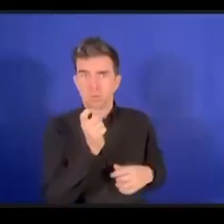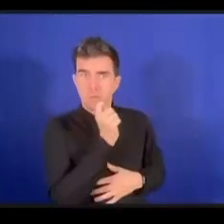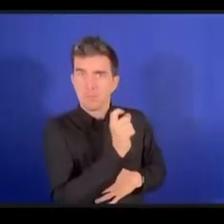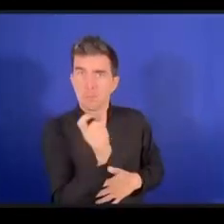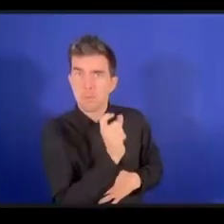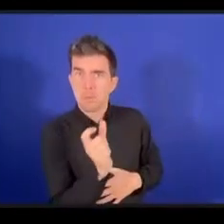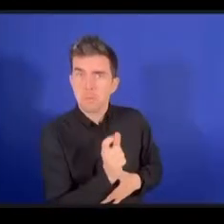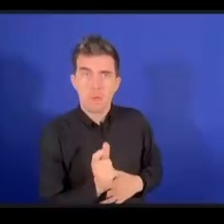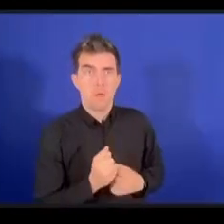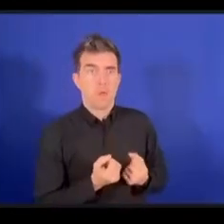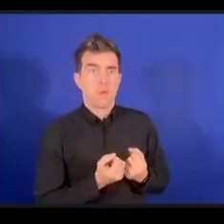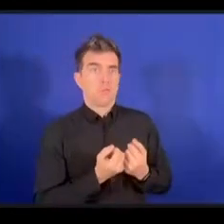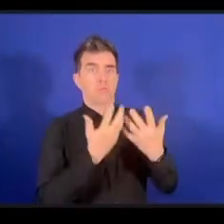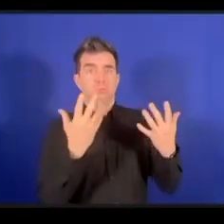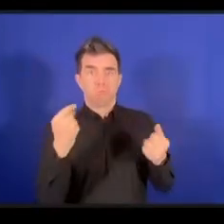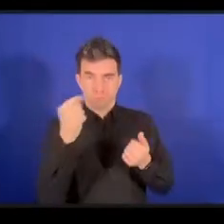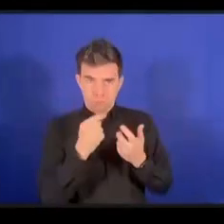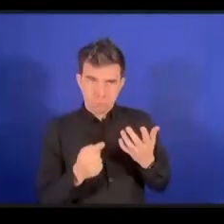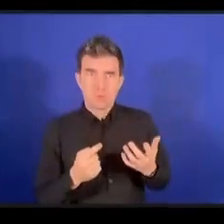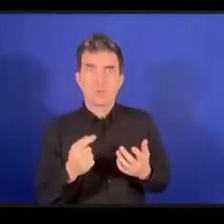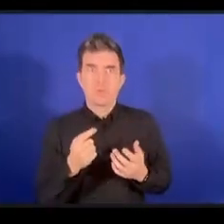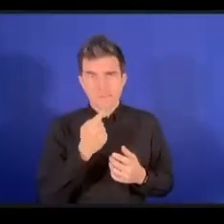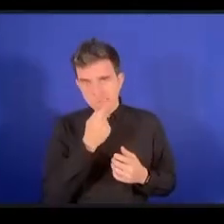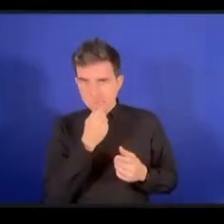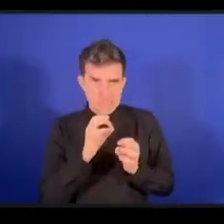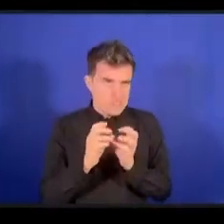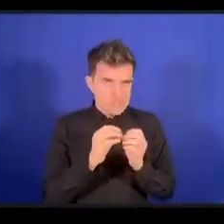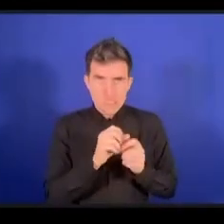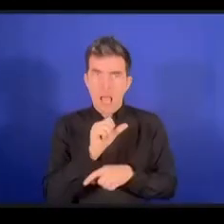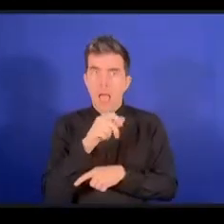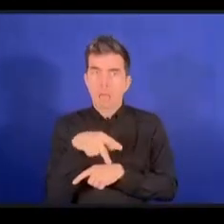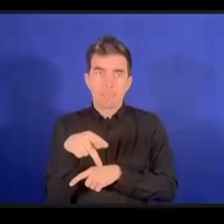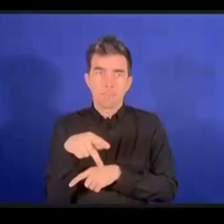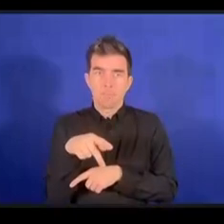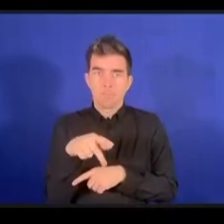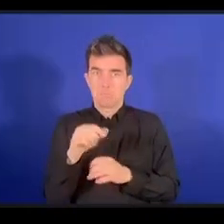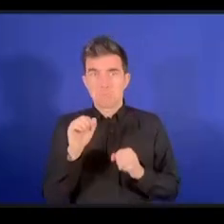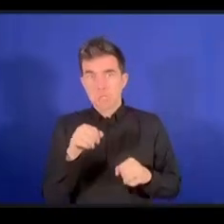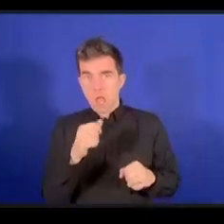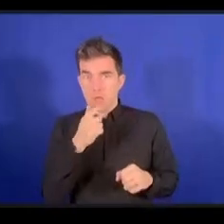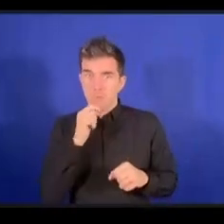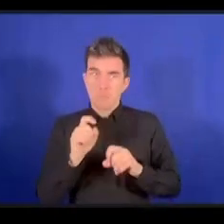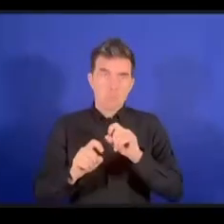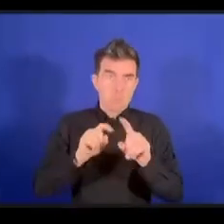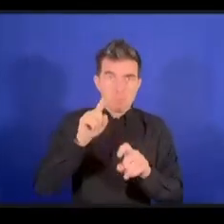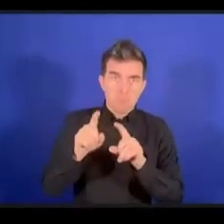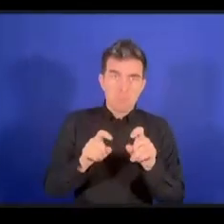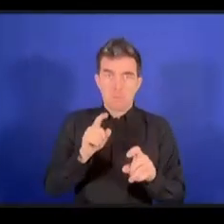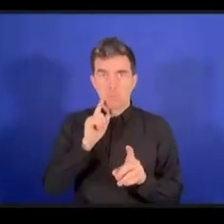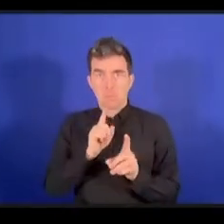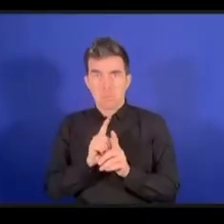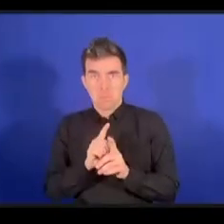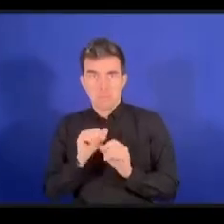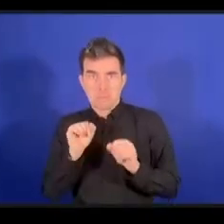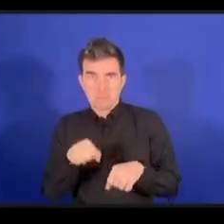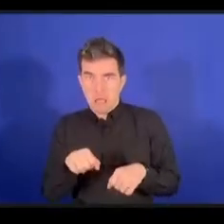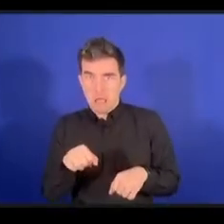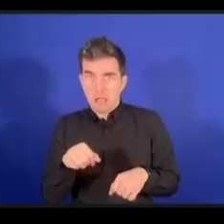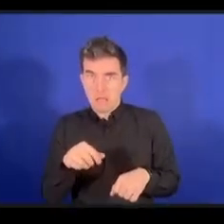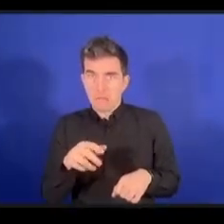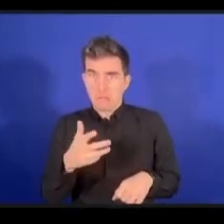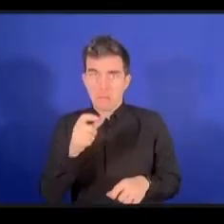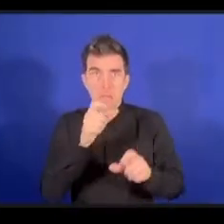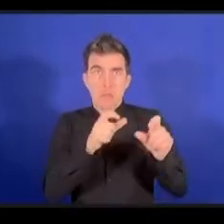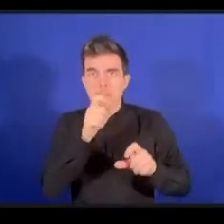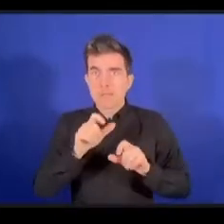mapas basados en Los criterios de búsqueda y esa búsqueda puede estar formada por una palabra por varias palabras pero